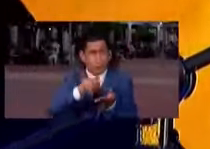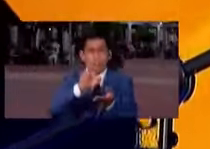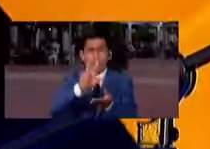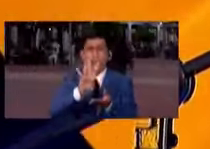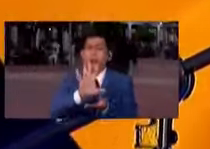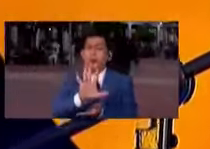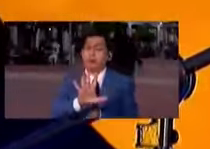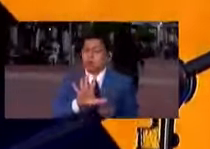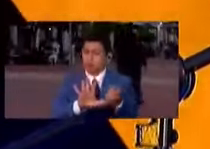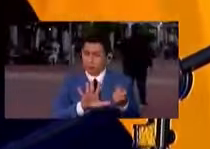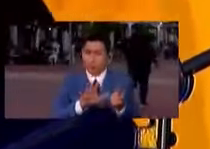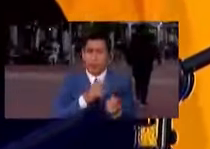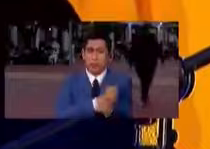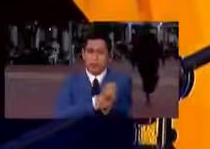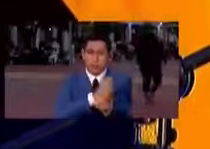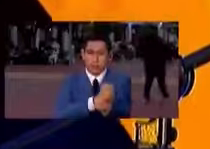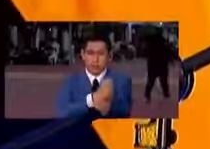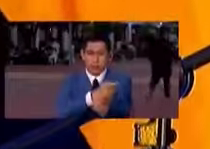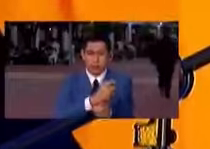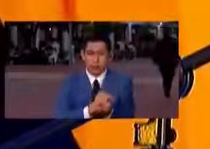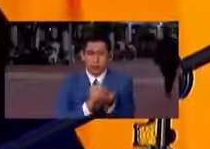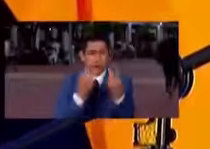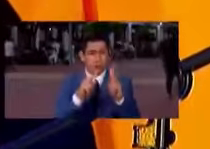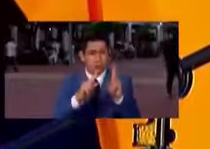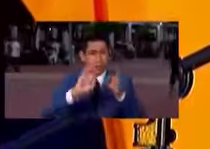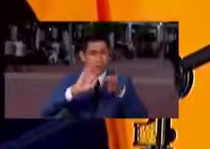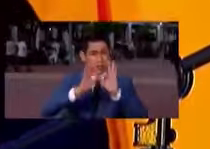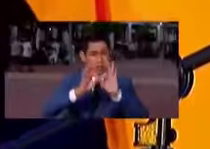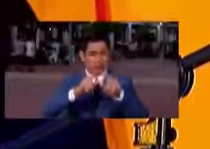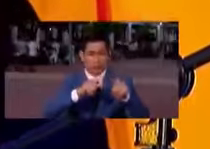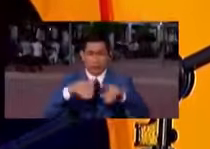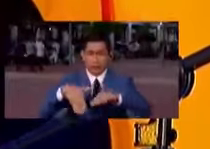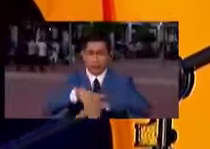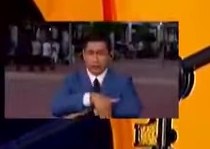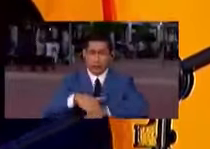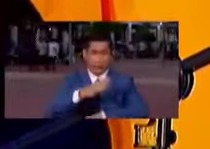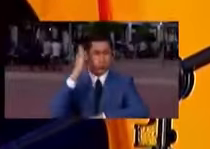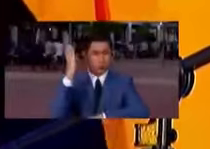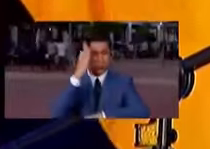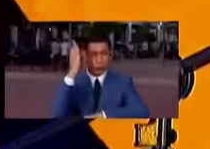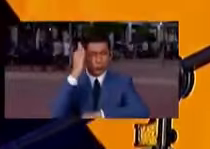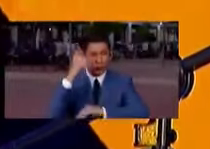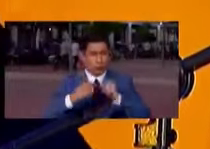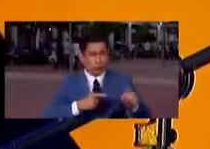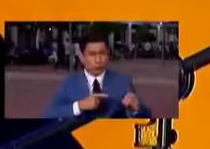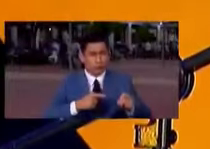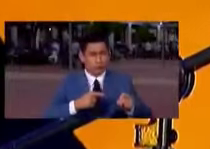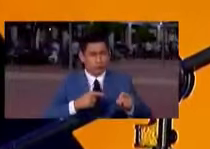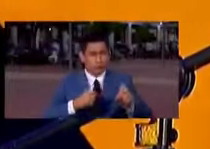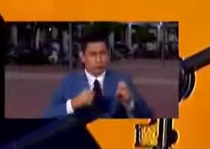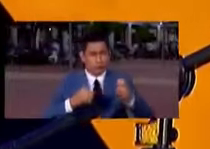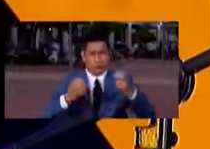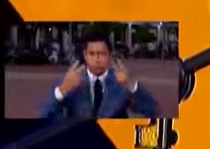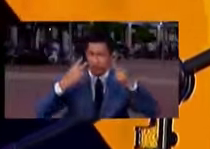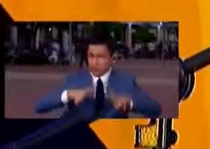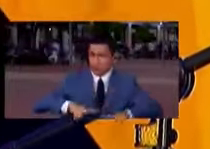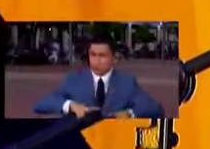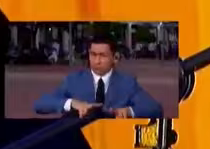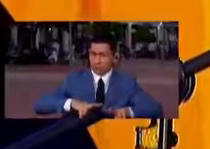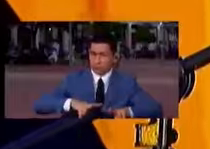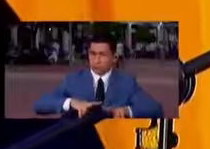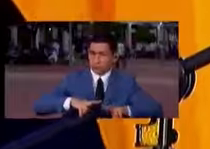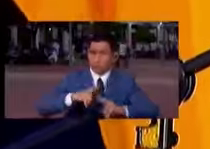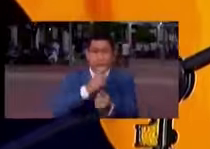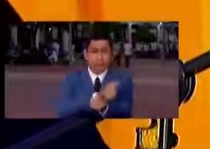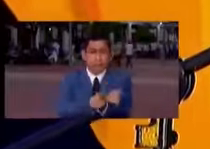y 5 de la parroquia Pascuales. Reconstrucción integral de la calle Tunguragua, mantenimiento vial, eléctrico e hidrosanitario